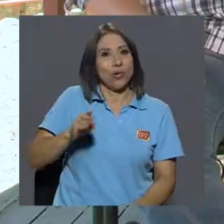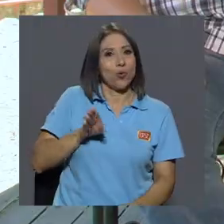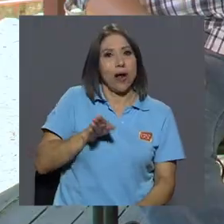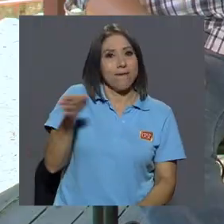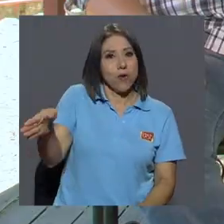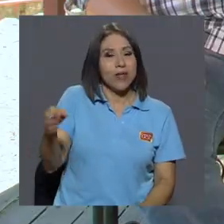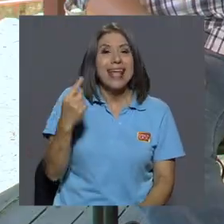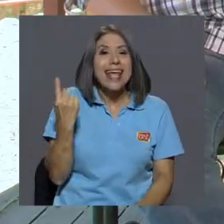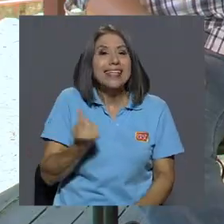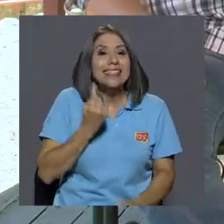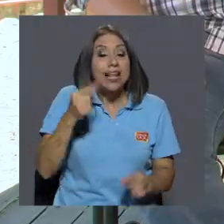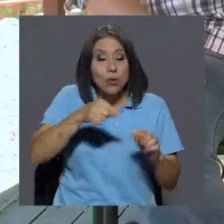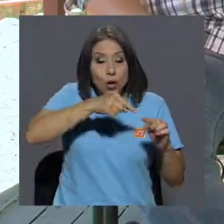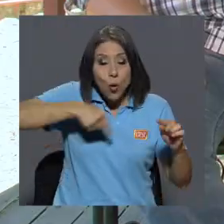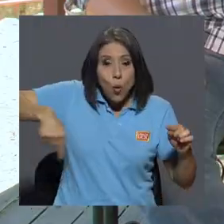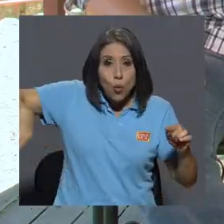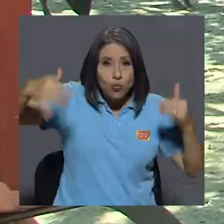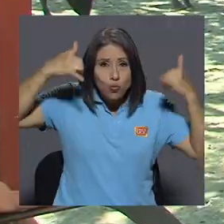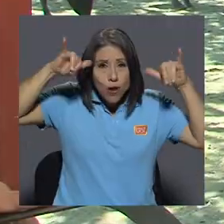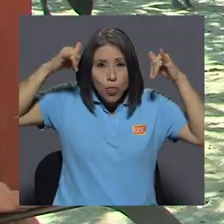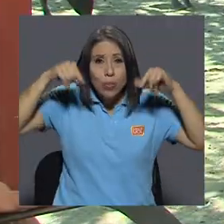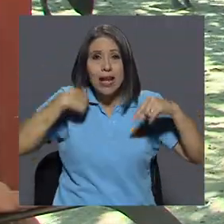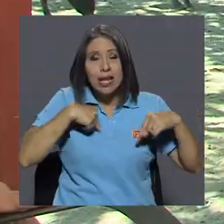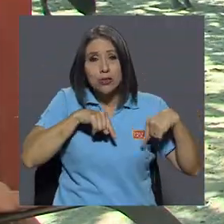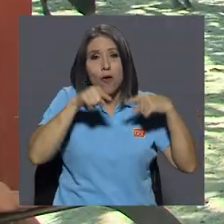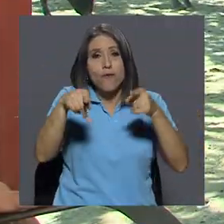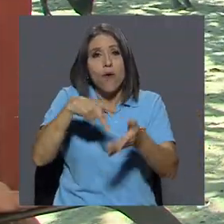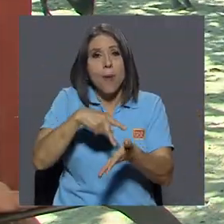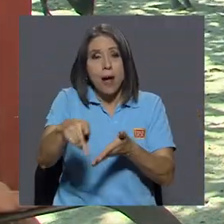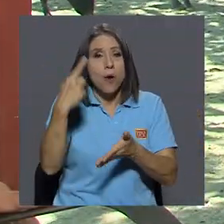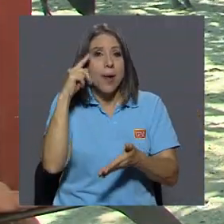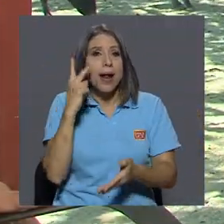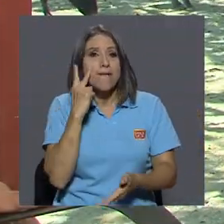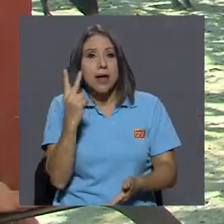el único, es más,